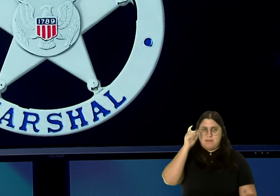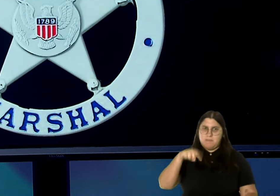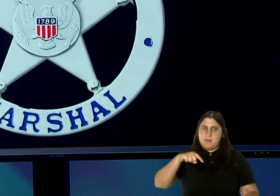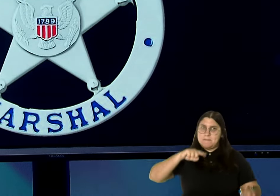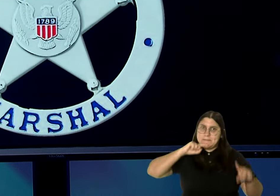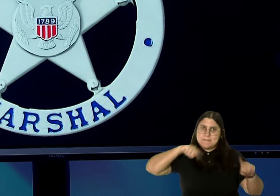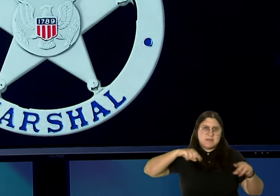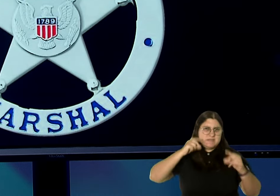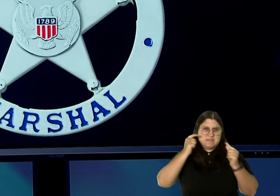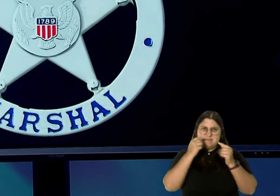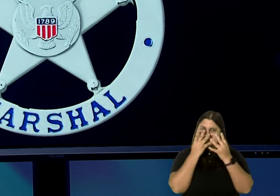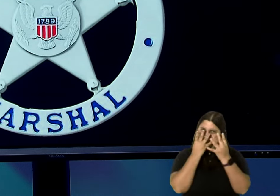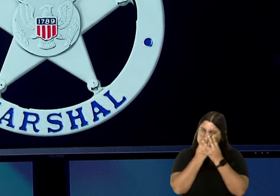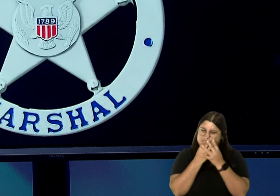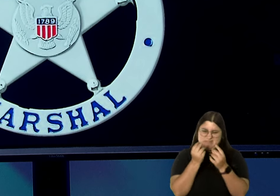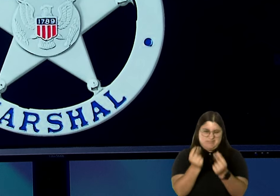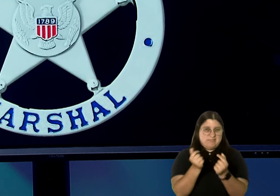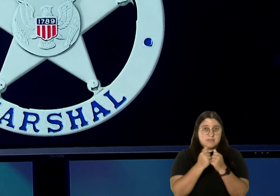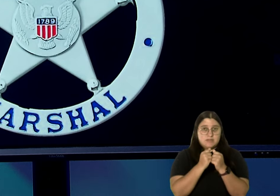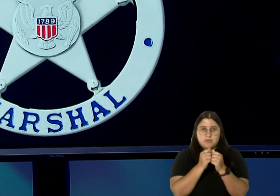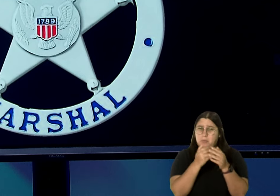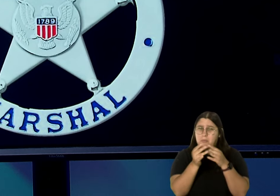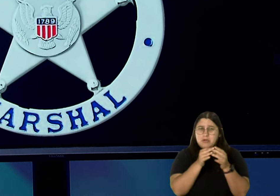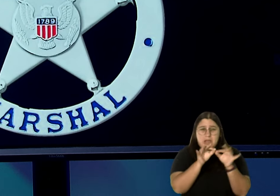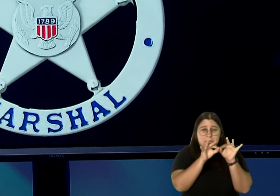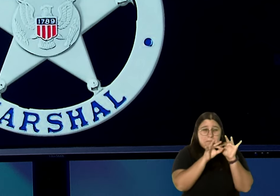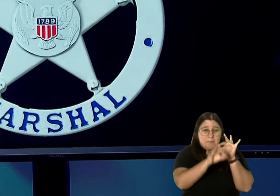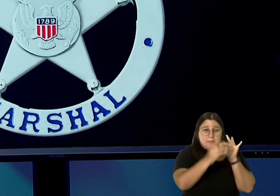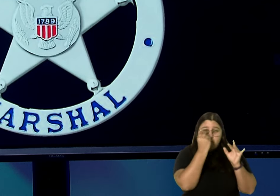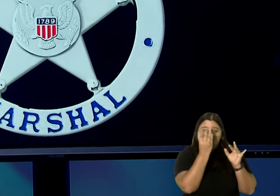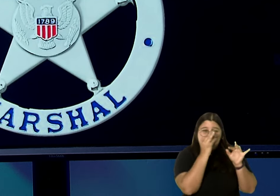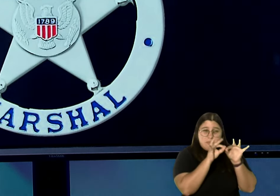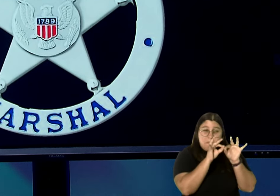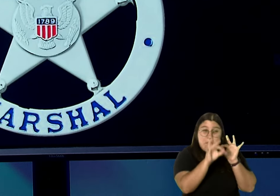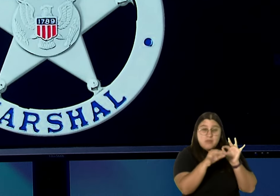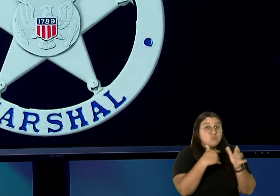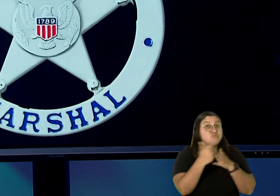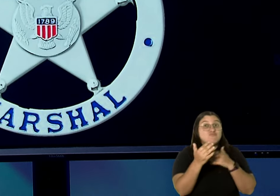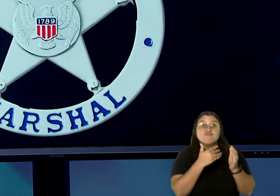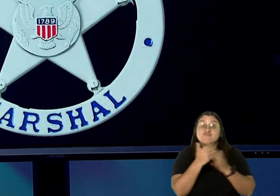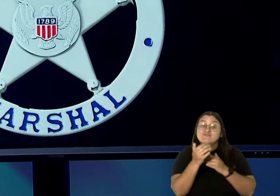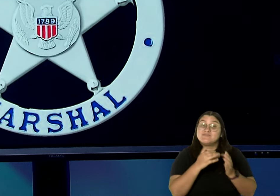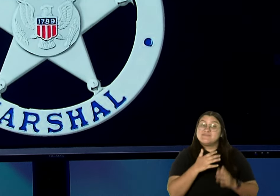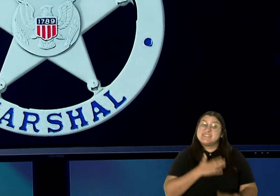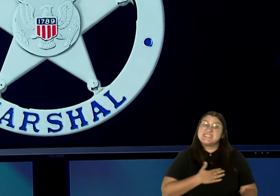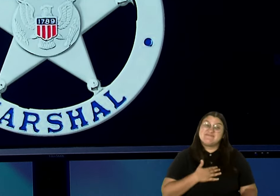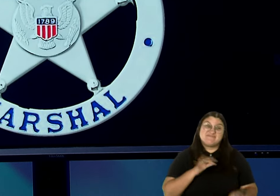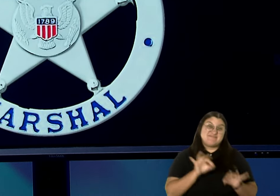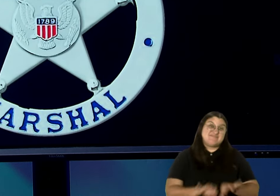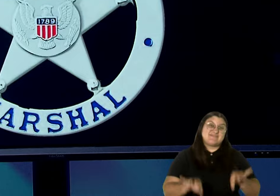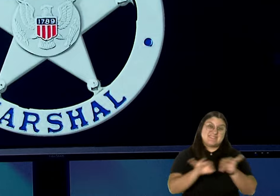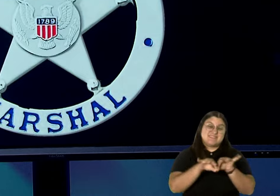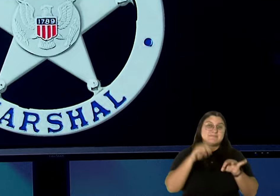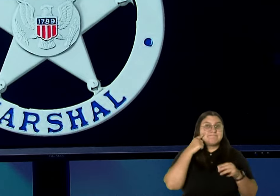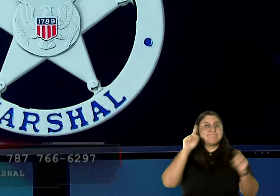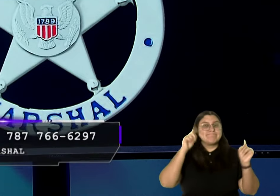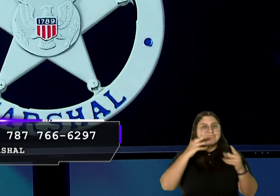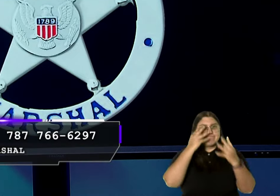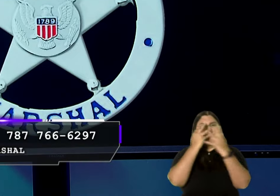¿Ok? Cualquier detalle, por más mínimo que sea, cualquier información que usted tenga, eso es importante para el arresto de estas